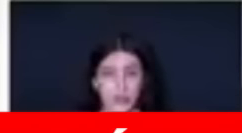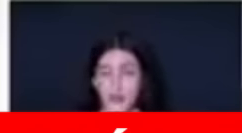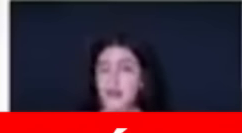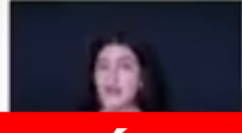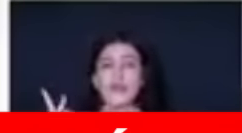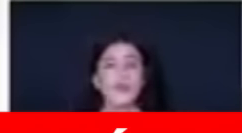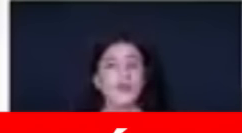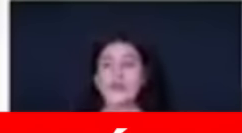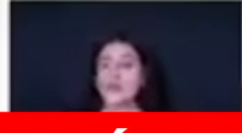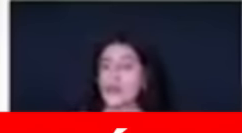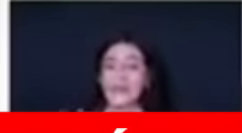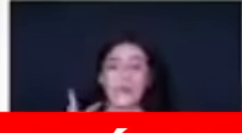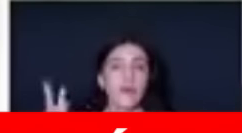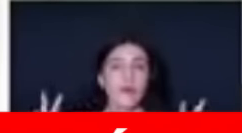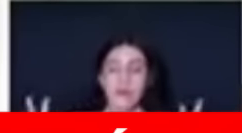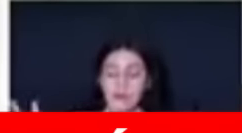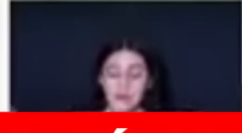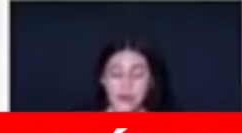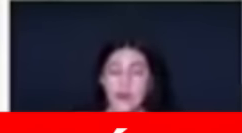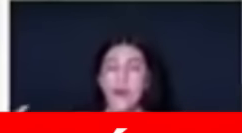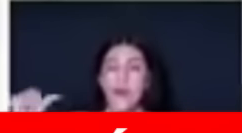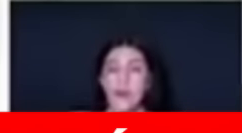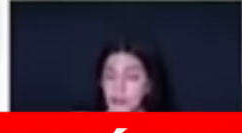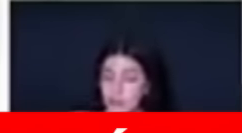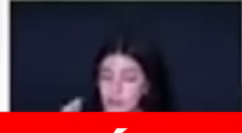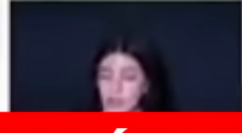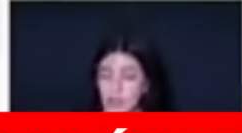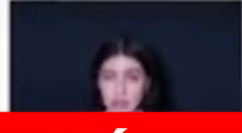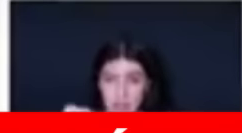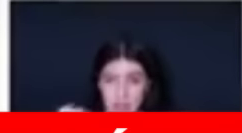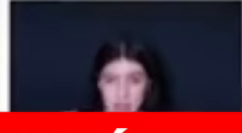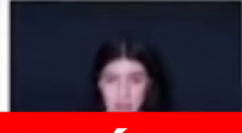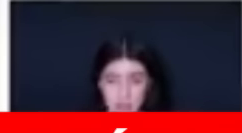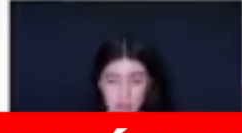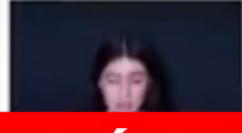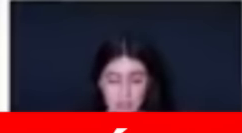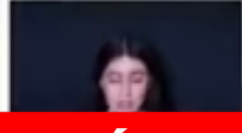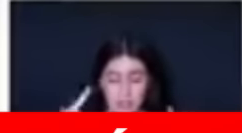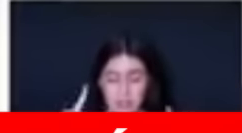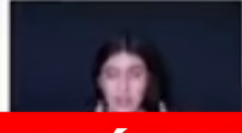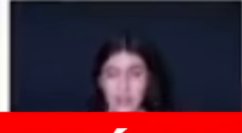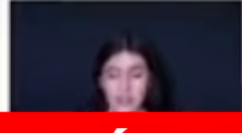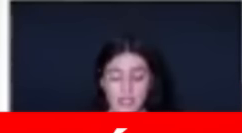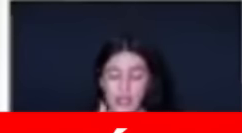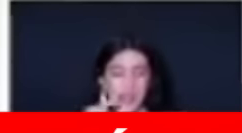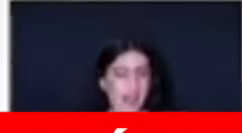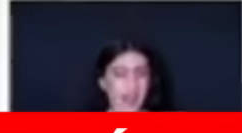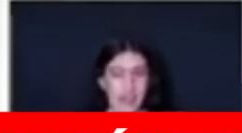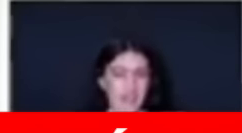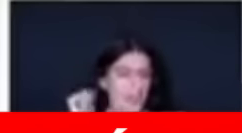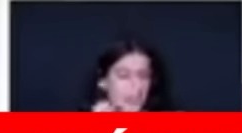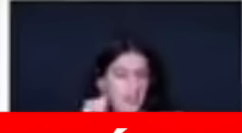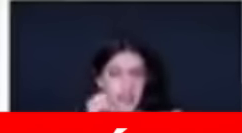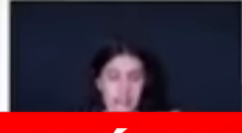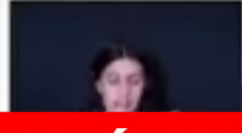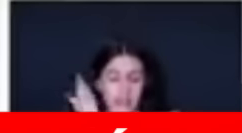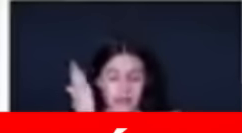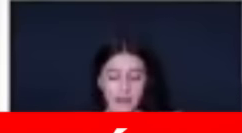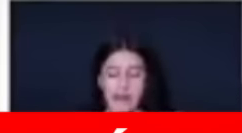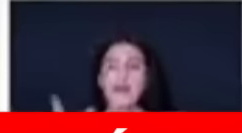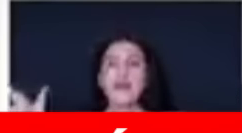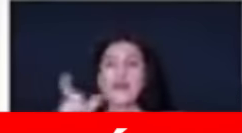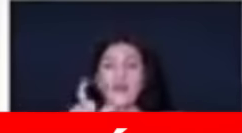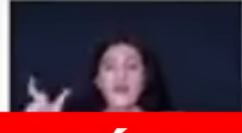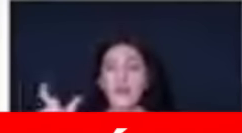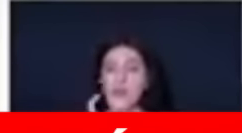solo nosotros. Es la sociedad civil chihuahuense, esa que siempre acude cuando